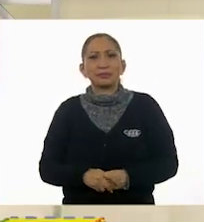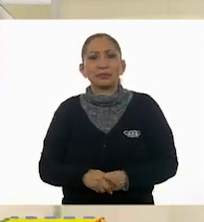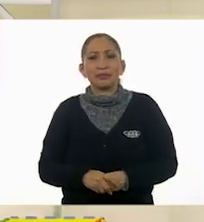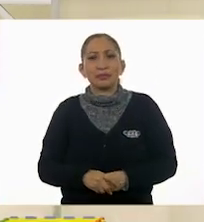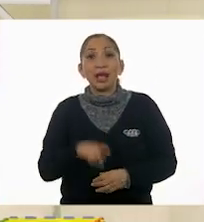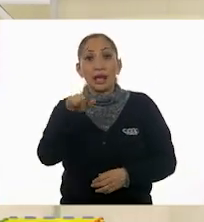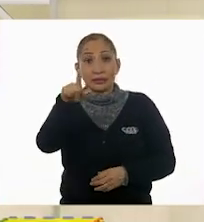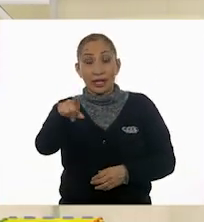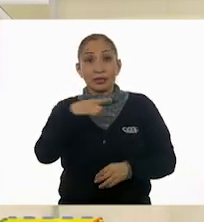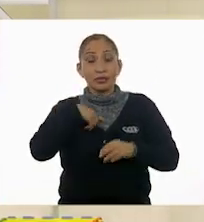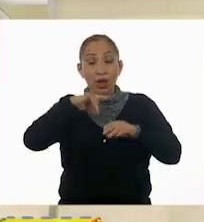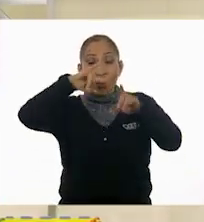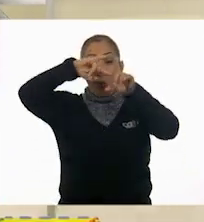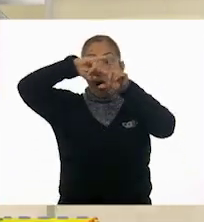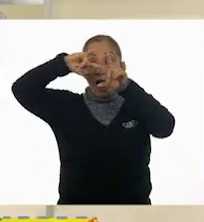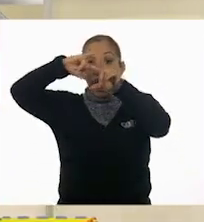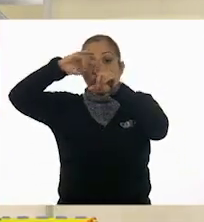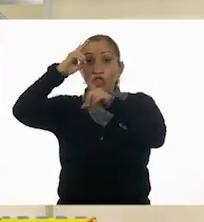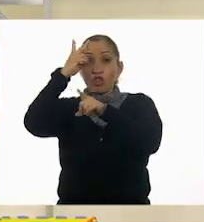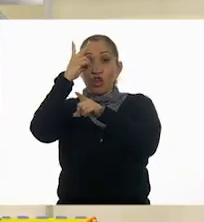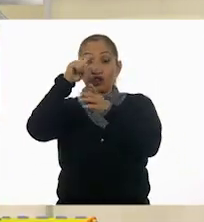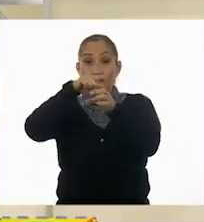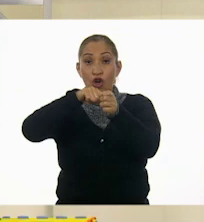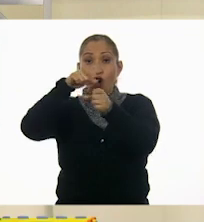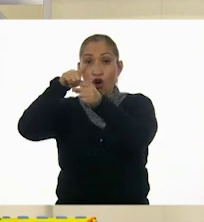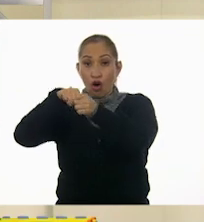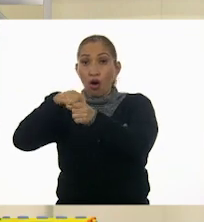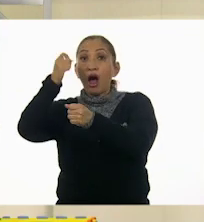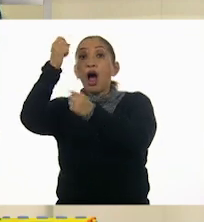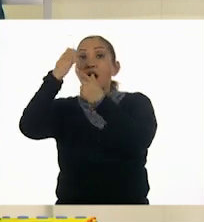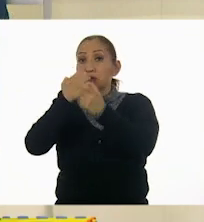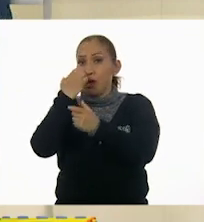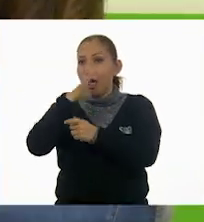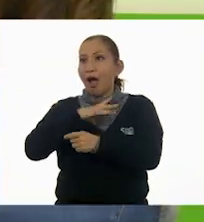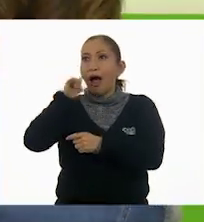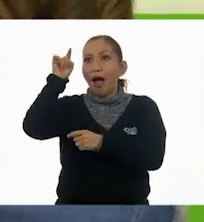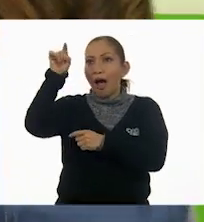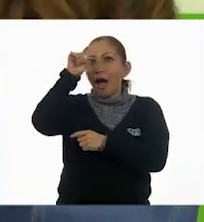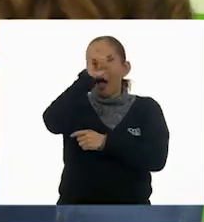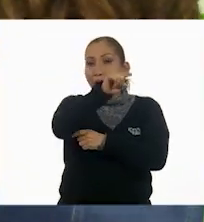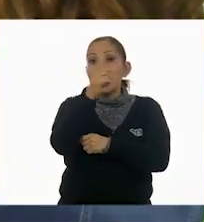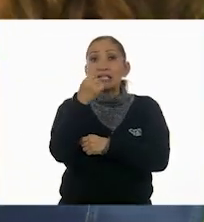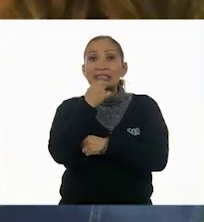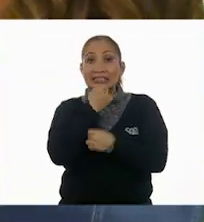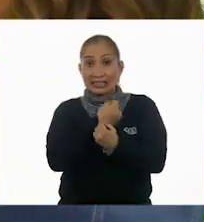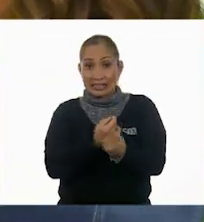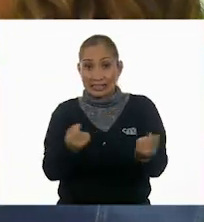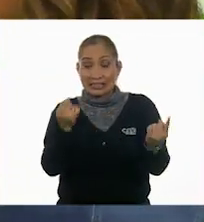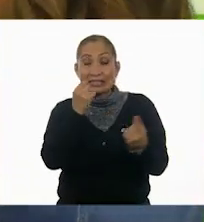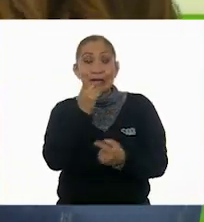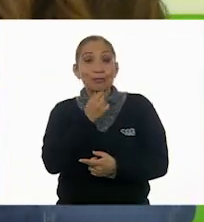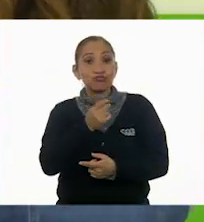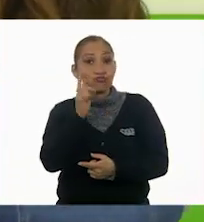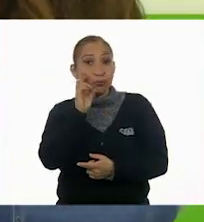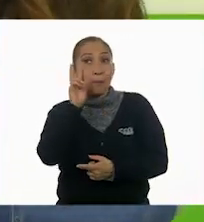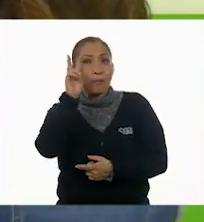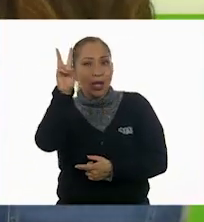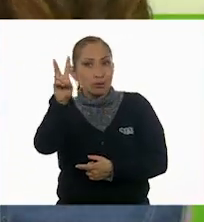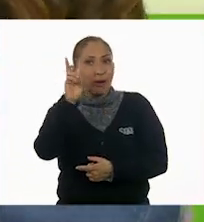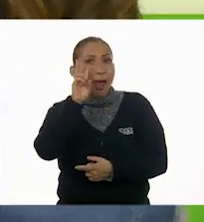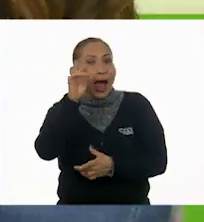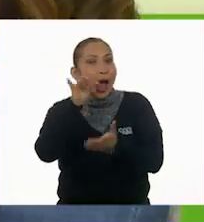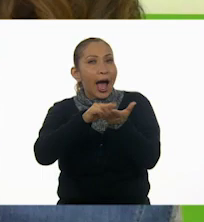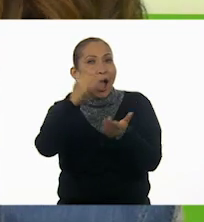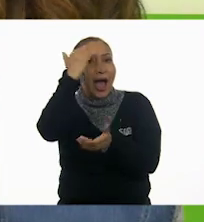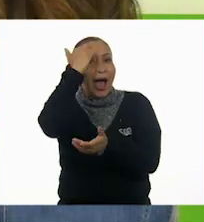Estos cuadros bicolores están en algunas escuelas. Ah. Quizá las niñas y los niños han trabajado alguna vez